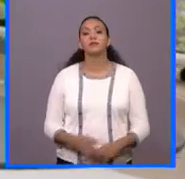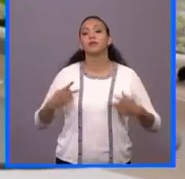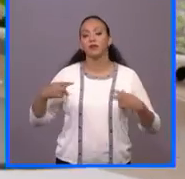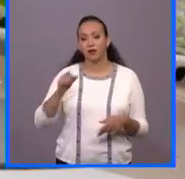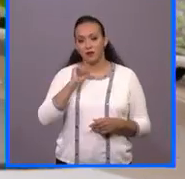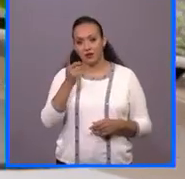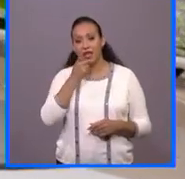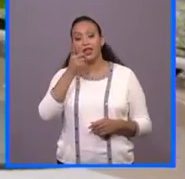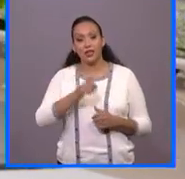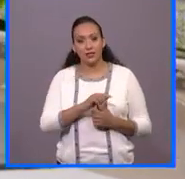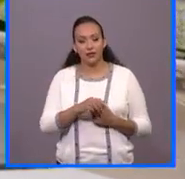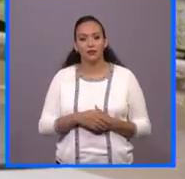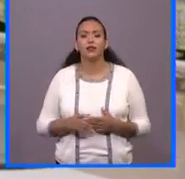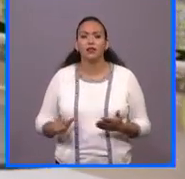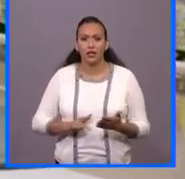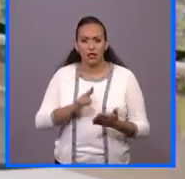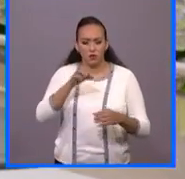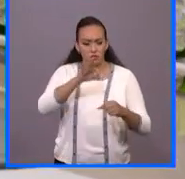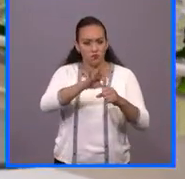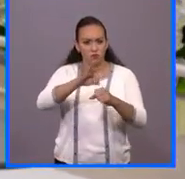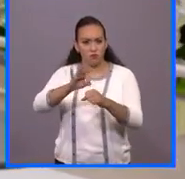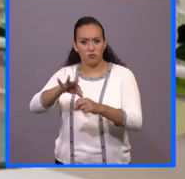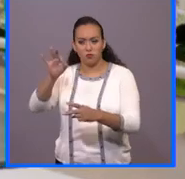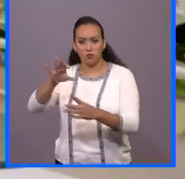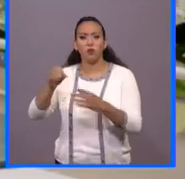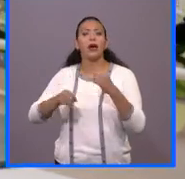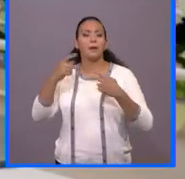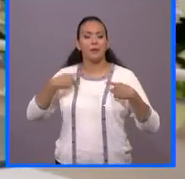Especialistas aseguraron que la legitimidad de los nuevos juzgadores electos